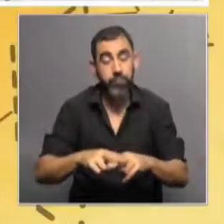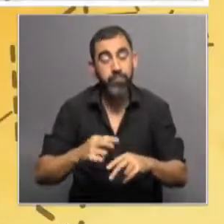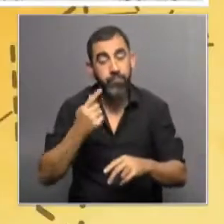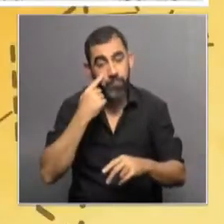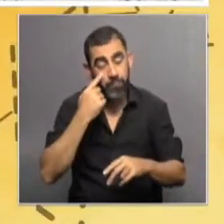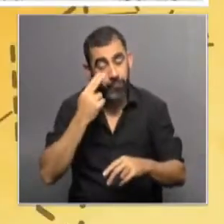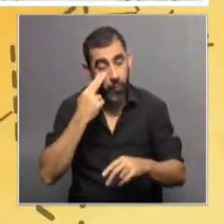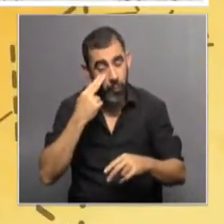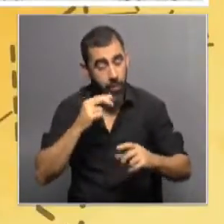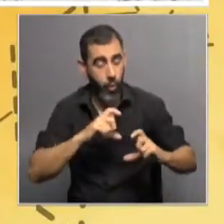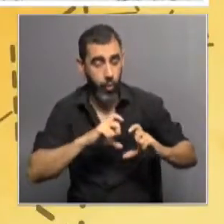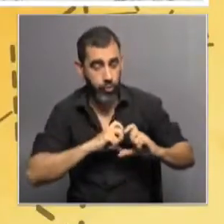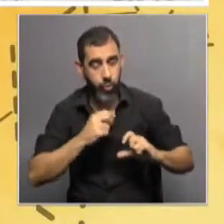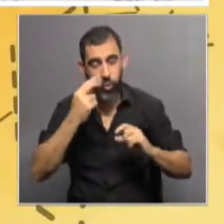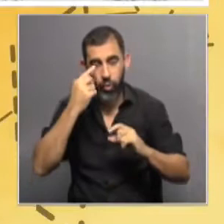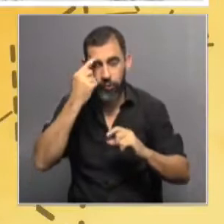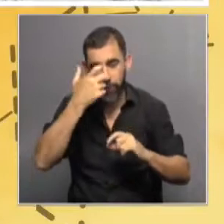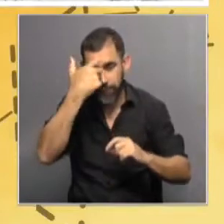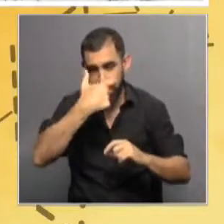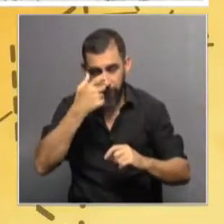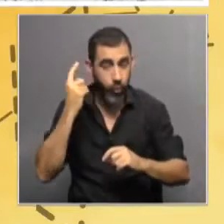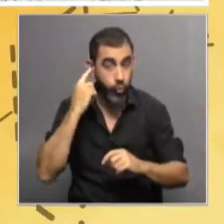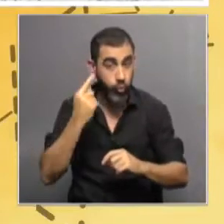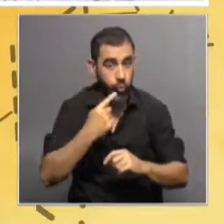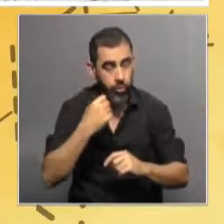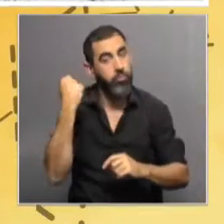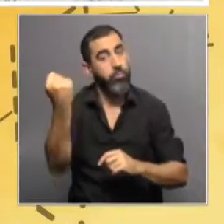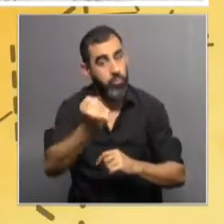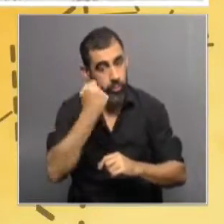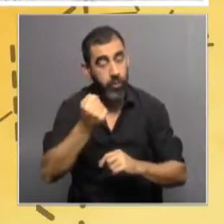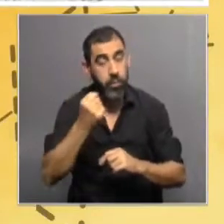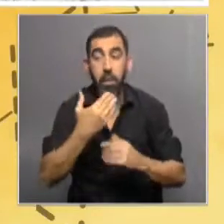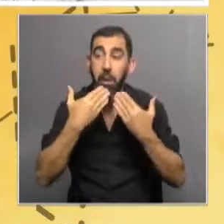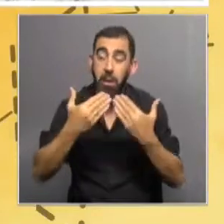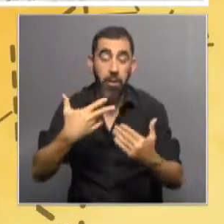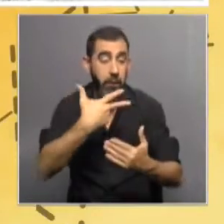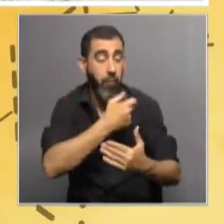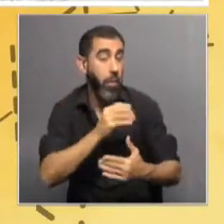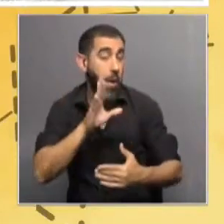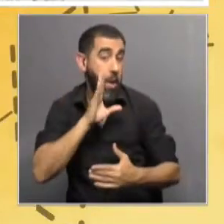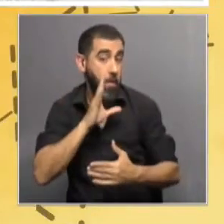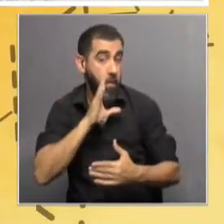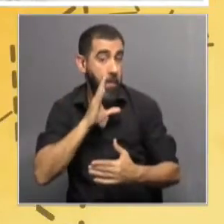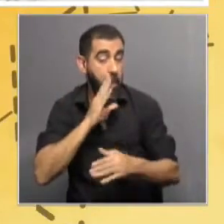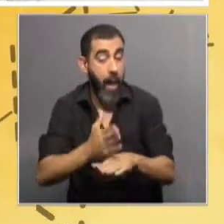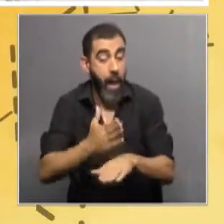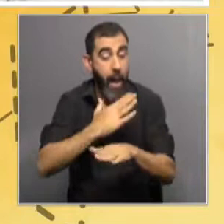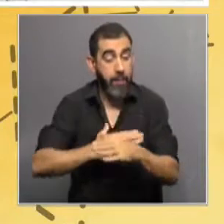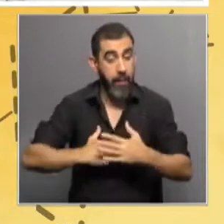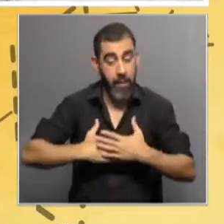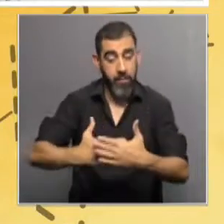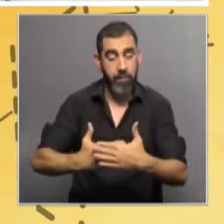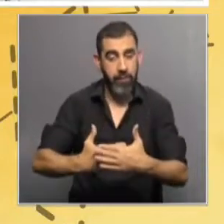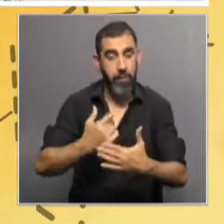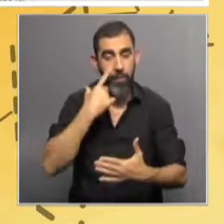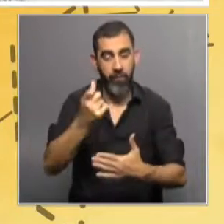congénita, cataratas y sordera, muy importante. Y con una vacuna en las mamás, ¿verdad? Antes de quedarse embarazada, con eso